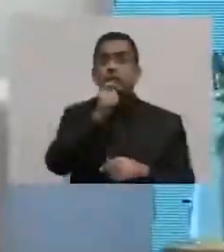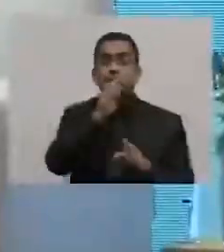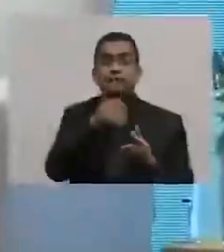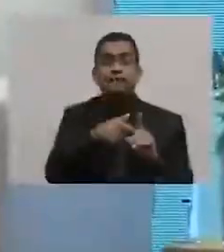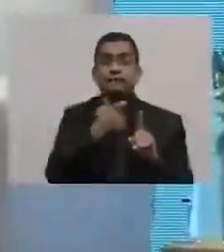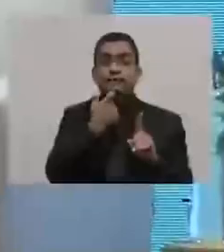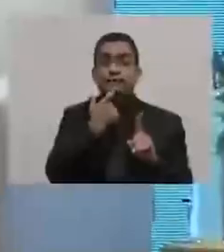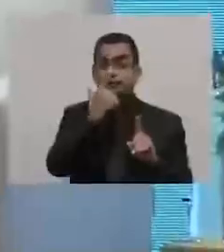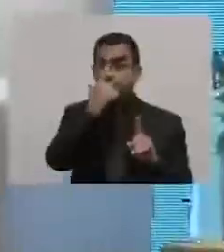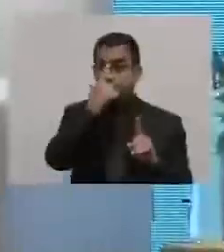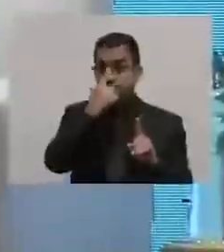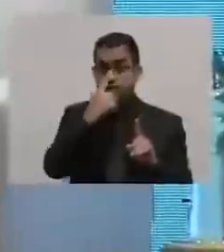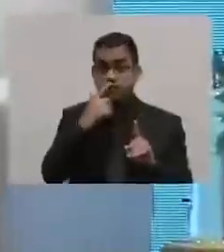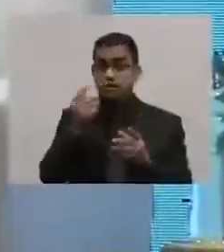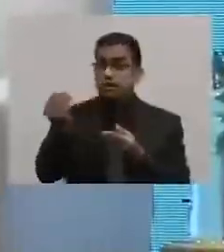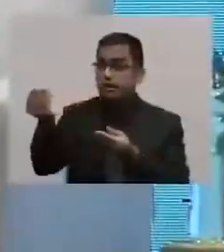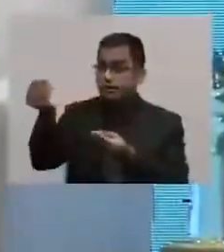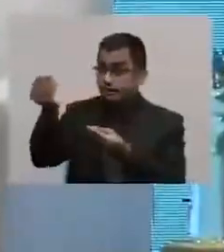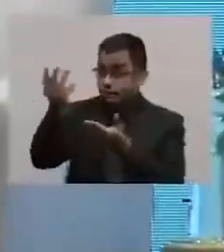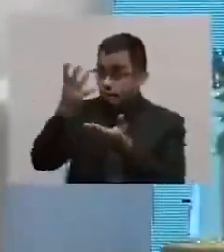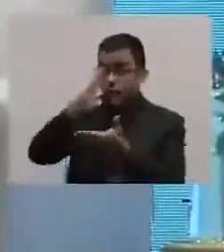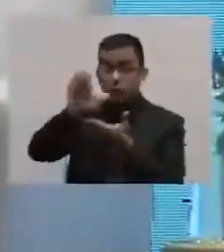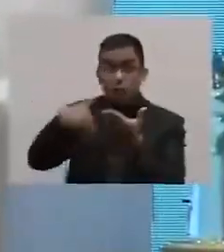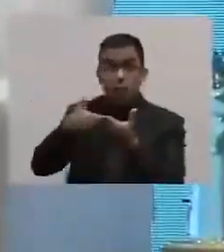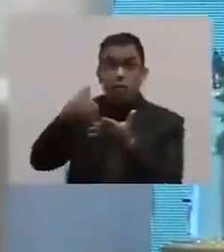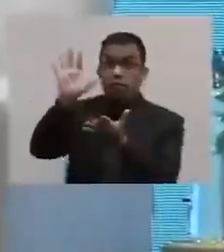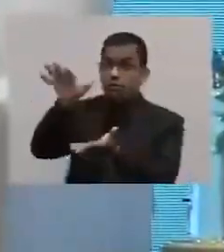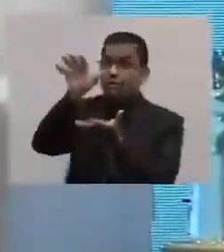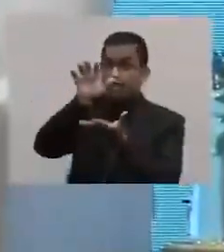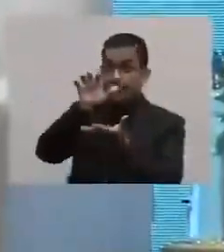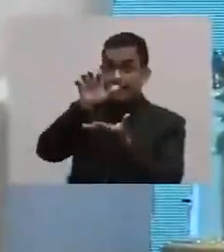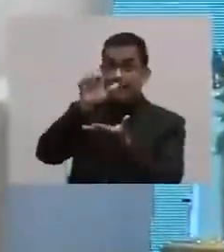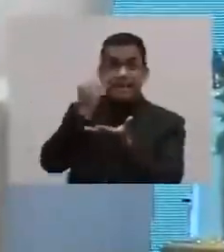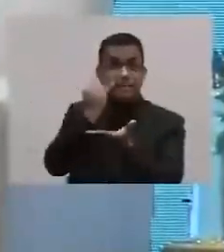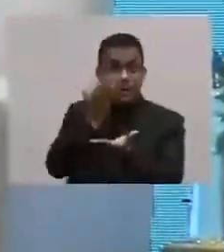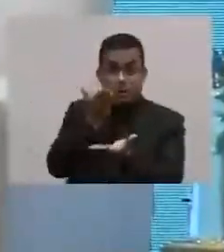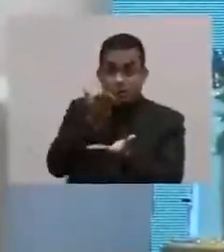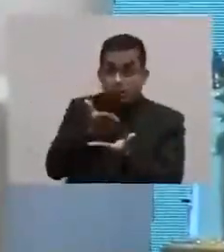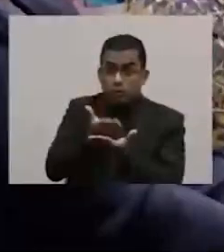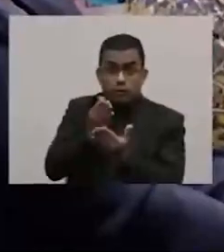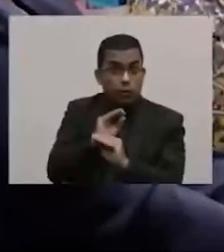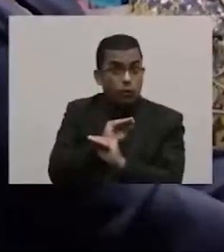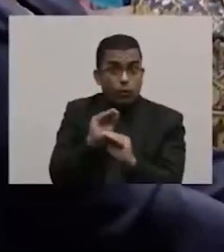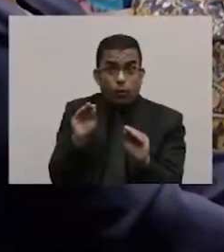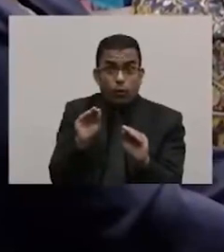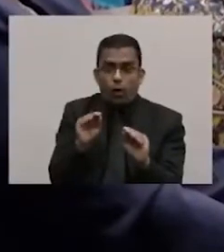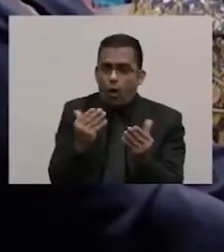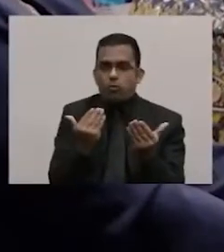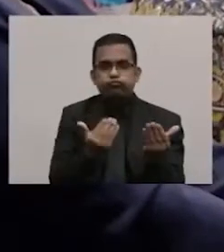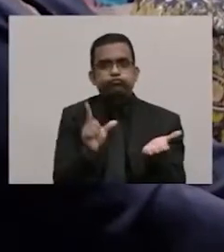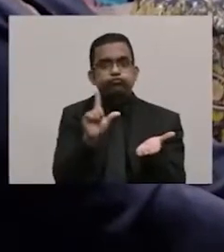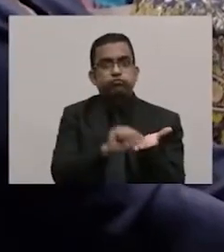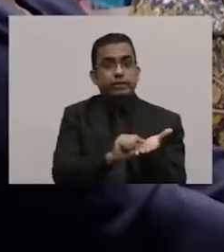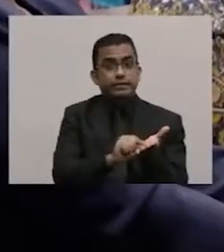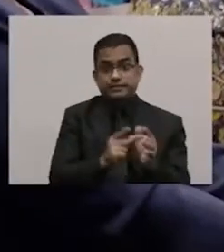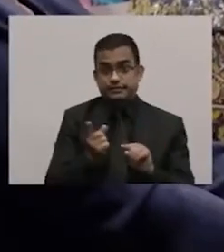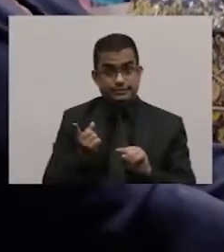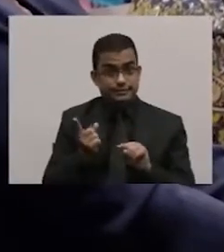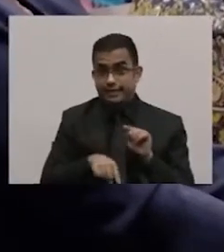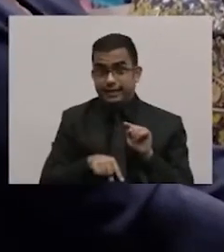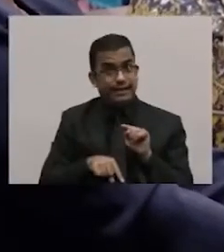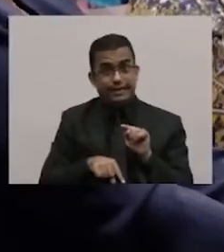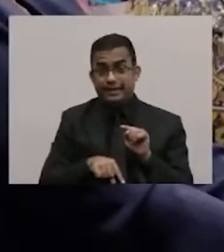que el periodista no debe publicar nada que no pueda probar, no pueda mostrar, no pueda defender en términos públicos.